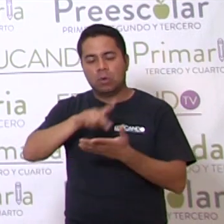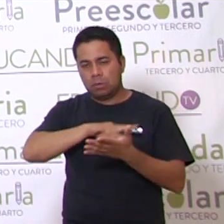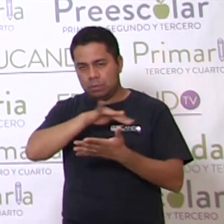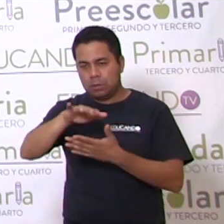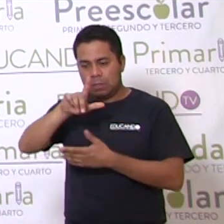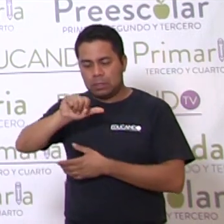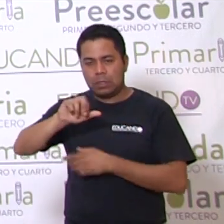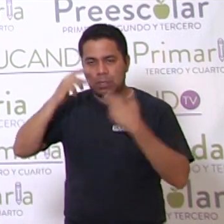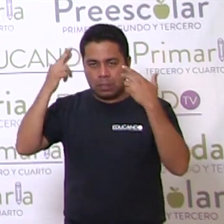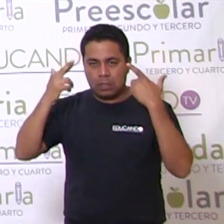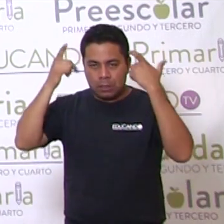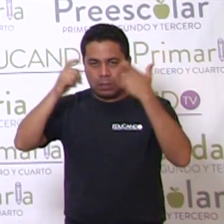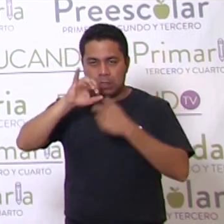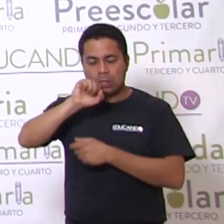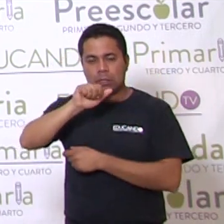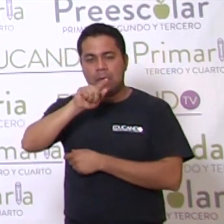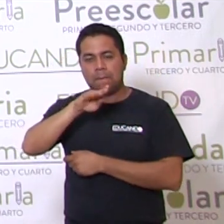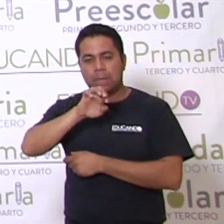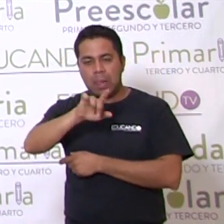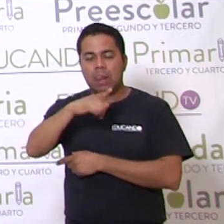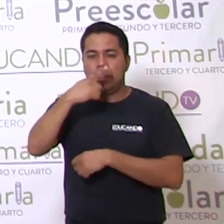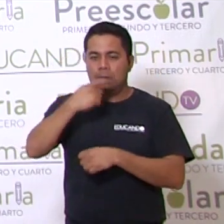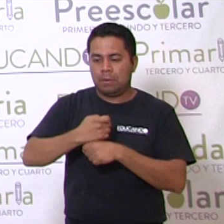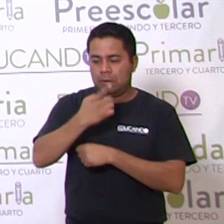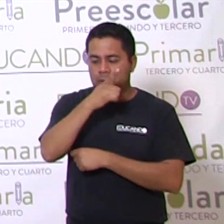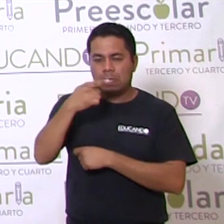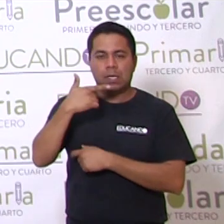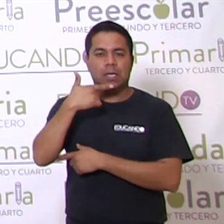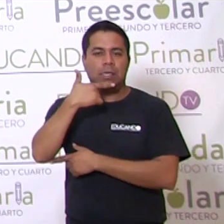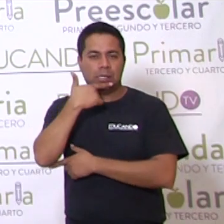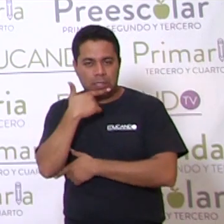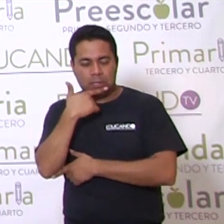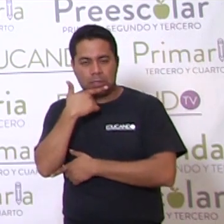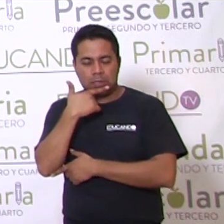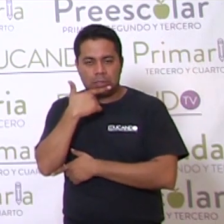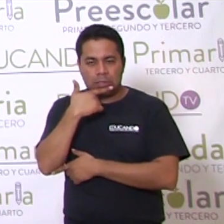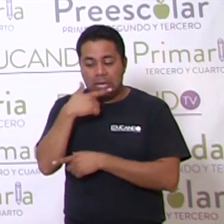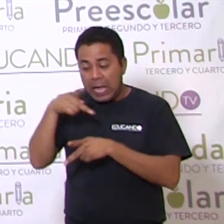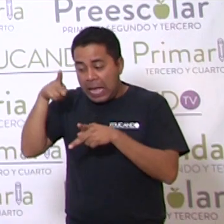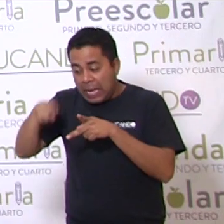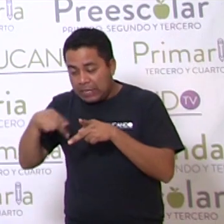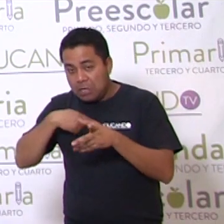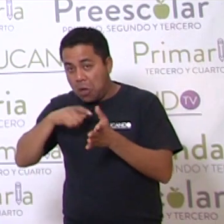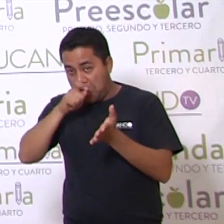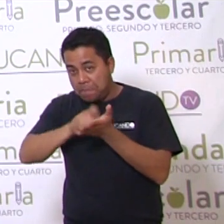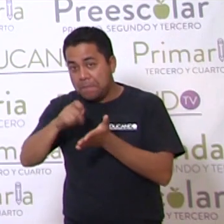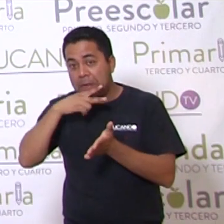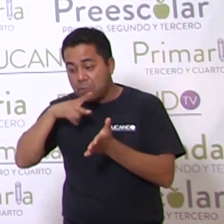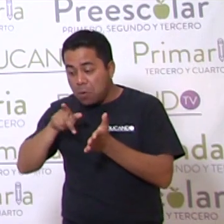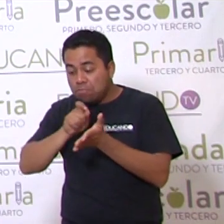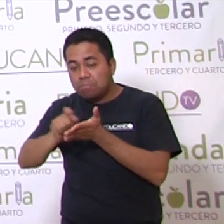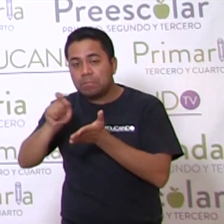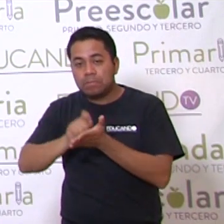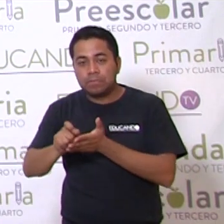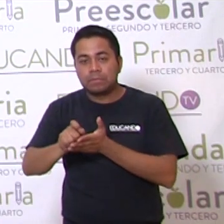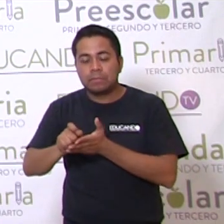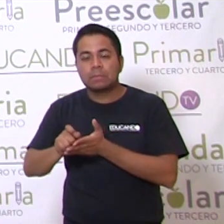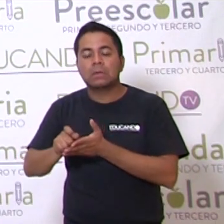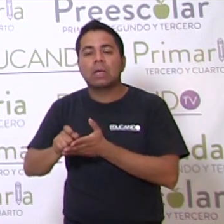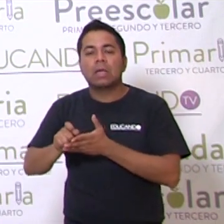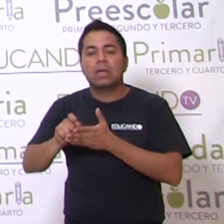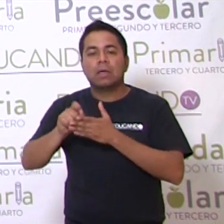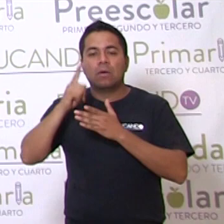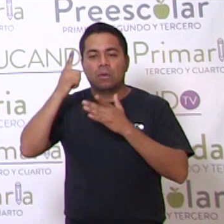La reina Isabel I de Inglaterra, viene el espacio donde vamos a poner el verbo, una